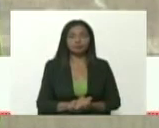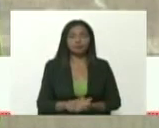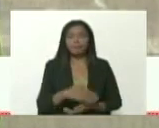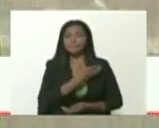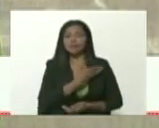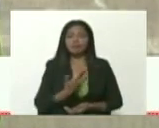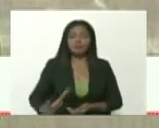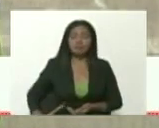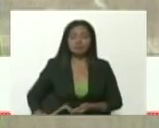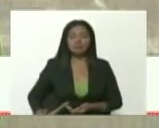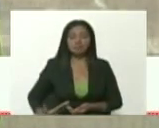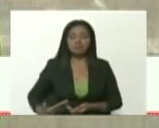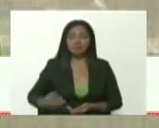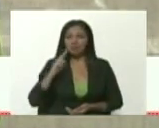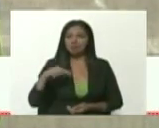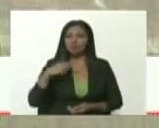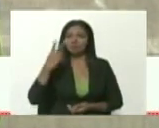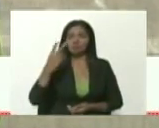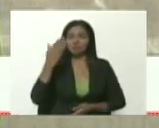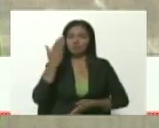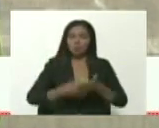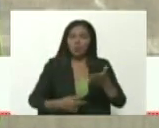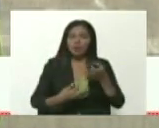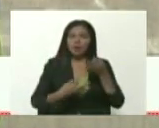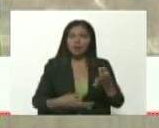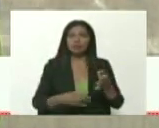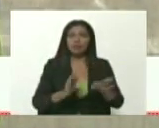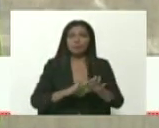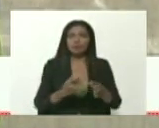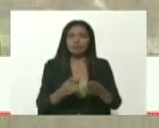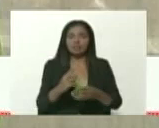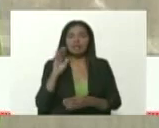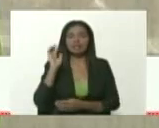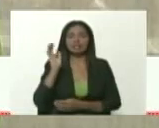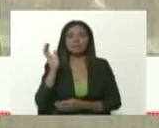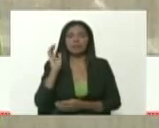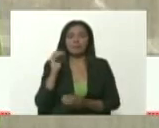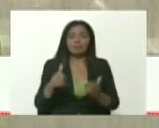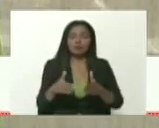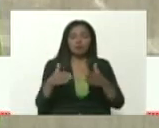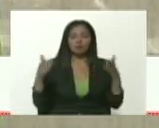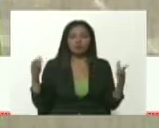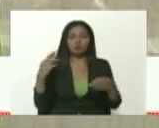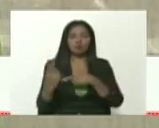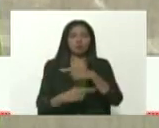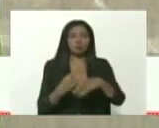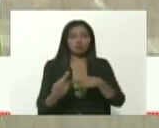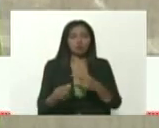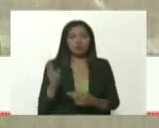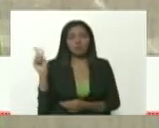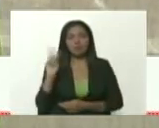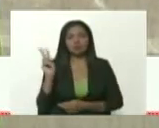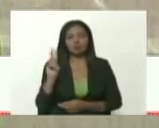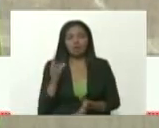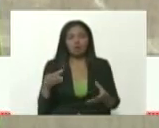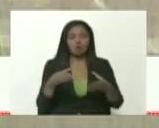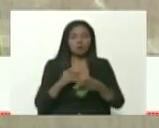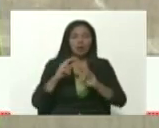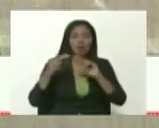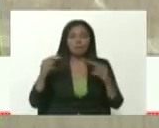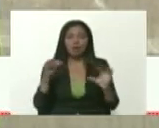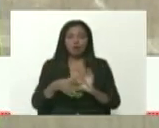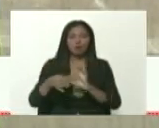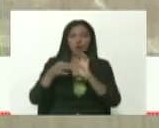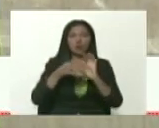Presidente, levante un acta, porque esta es la asamblea más grande de la revolución en Venezuela por la paz y la unión